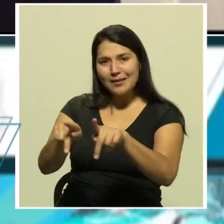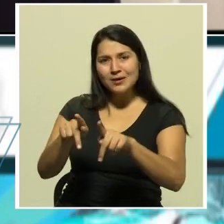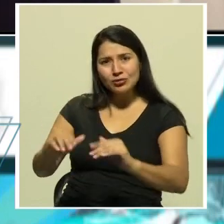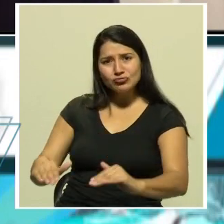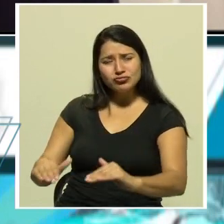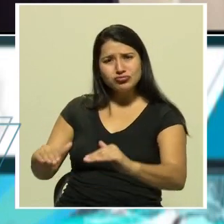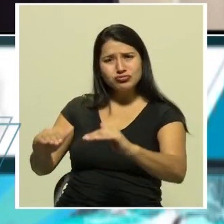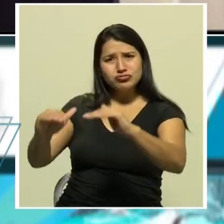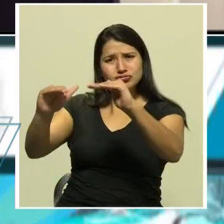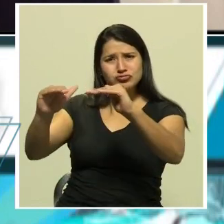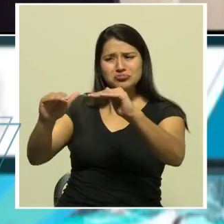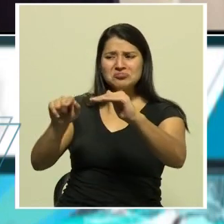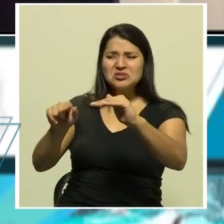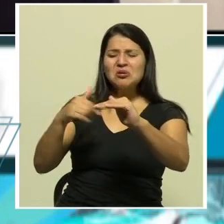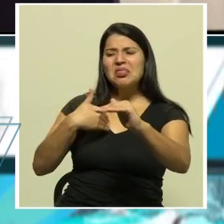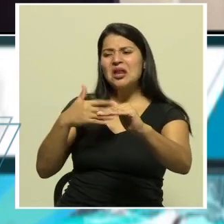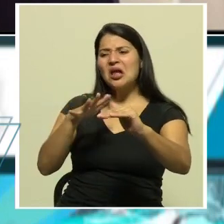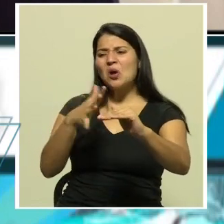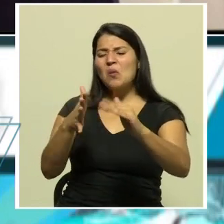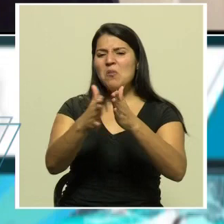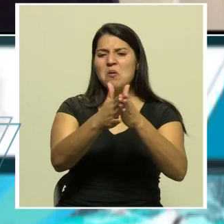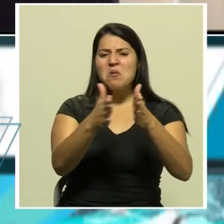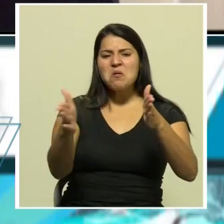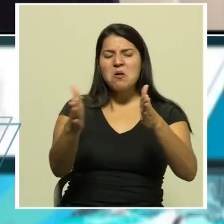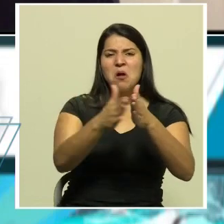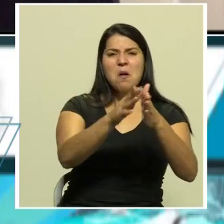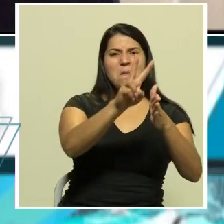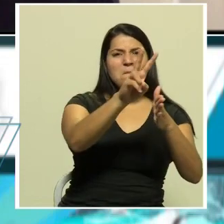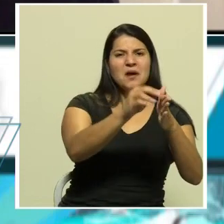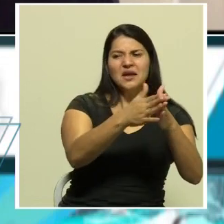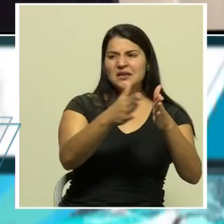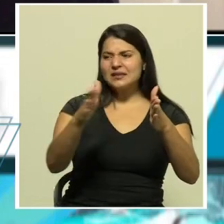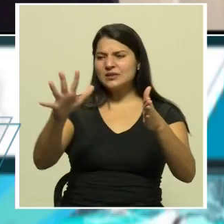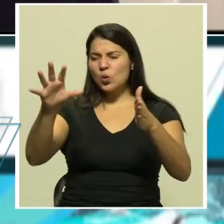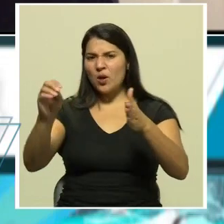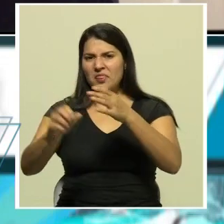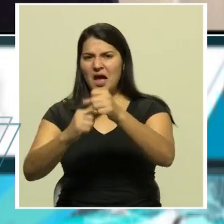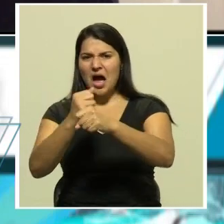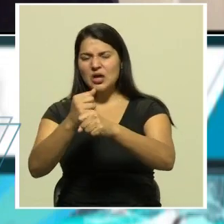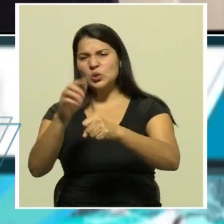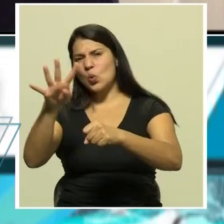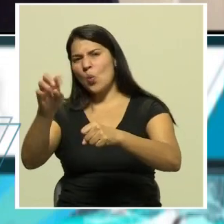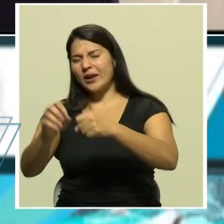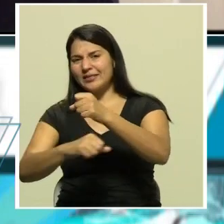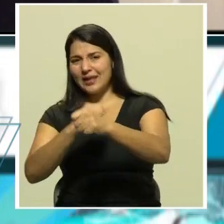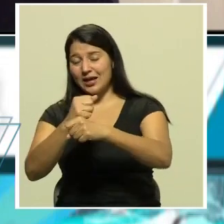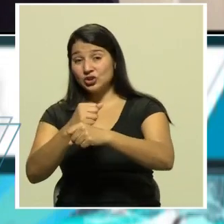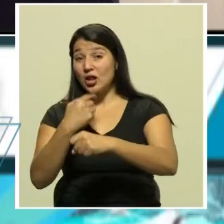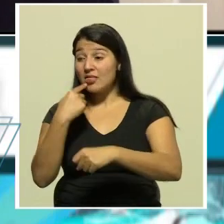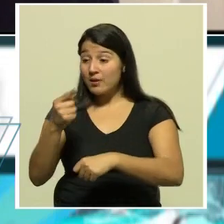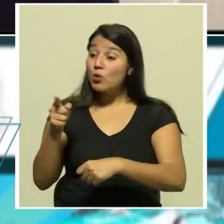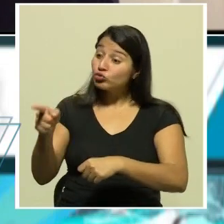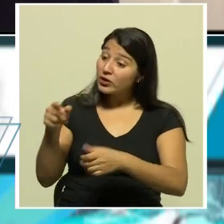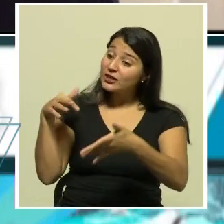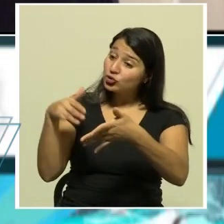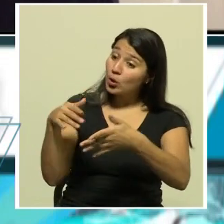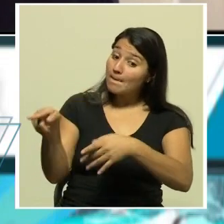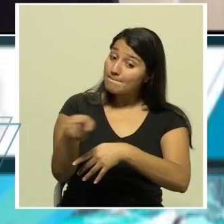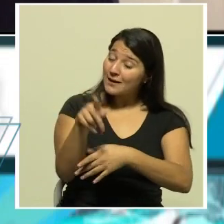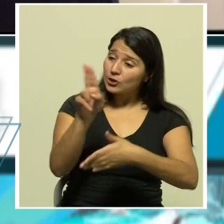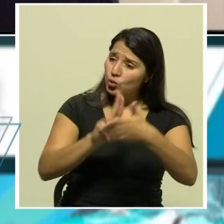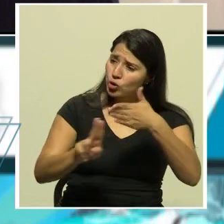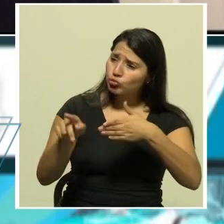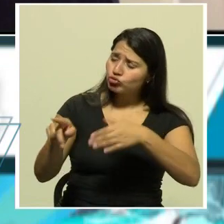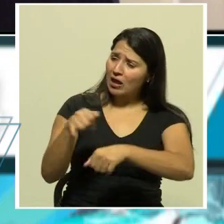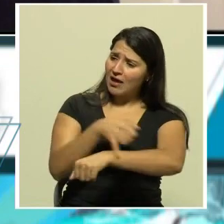que tiene entre 20 y 50 años, 40 años es estudie, vaya a la universidad, hágase